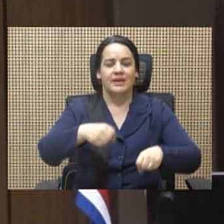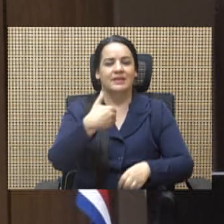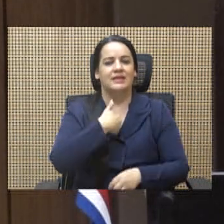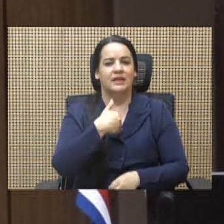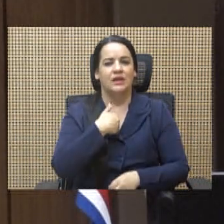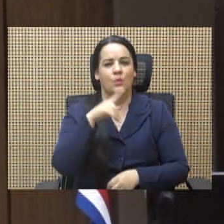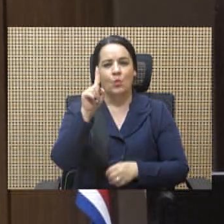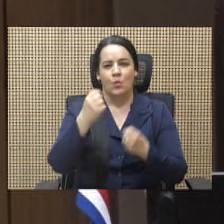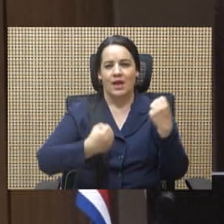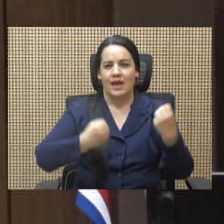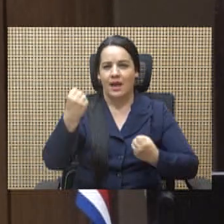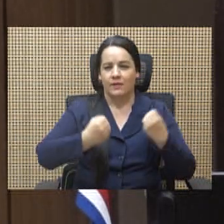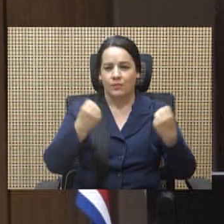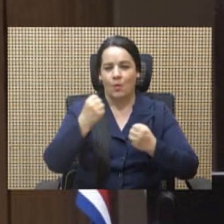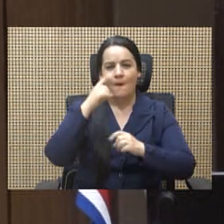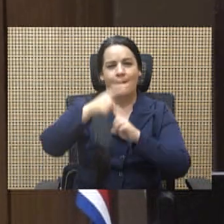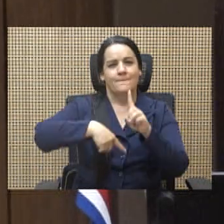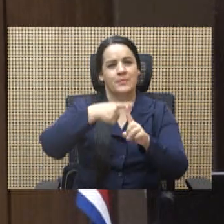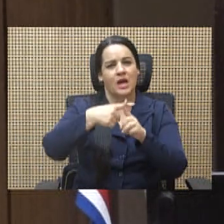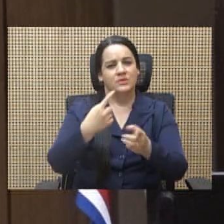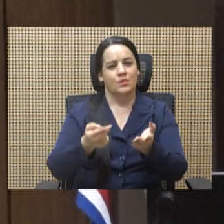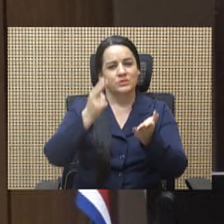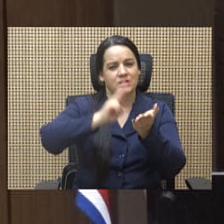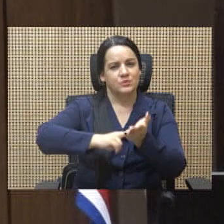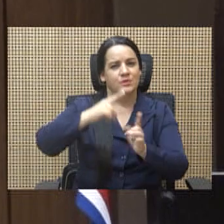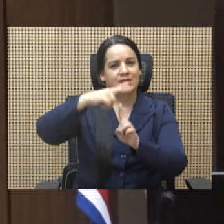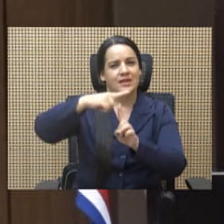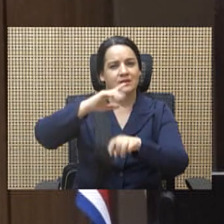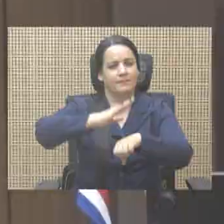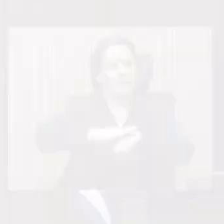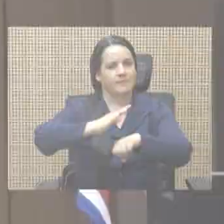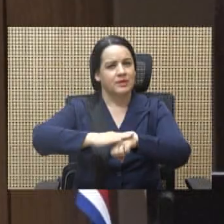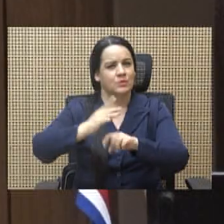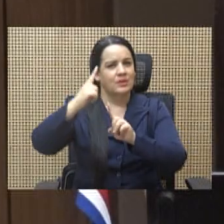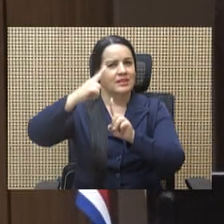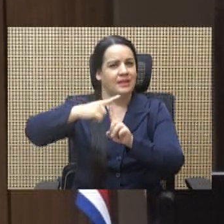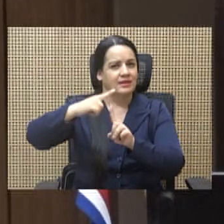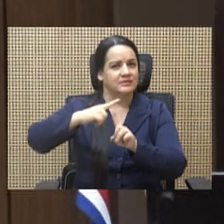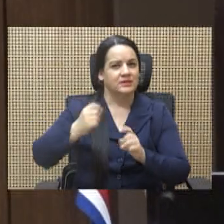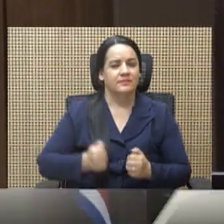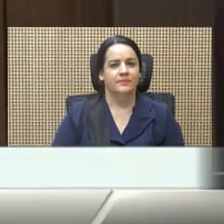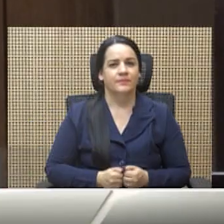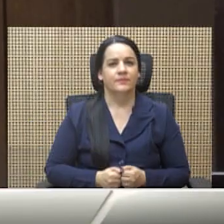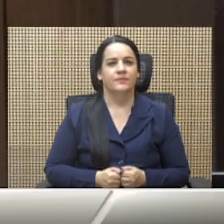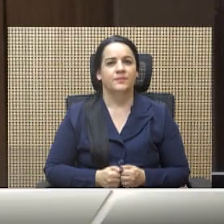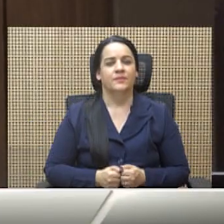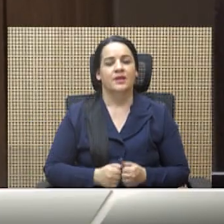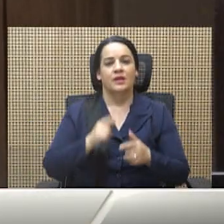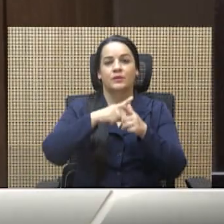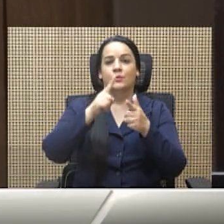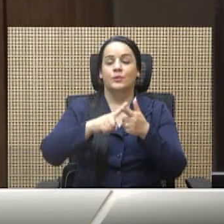11.000 familias que subsisten a través de la prestación de este servicio cuando hablamos